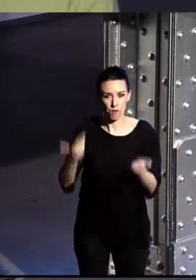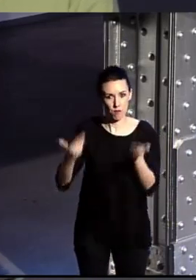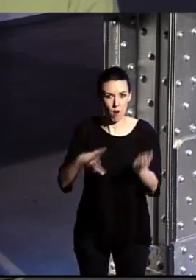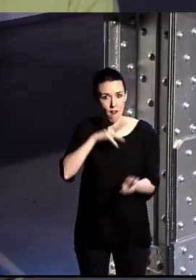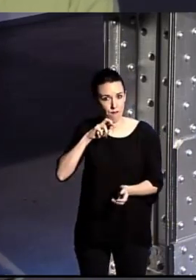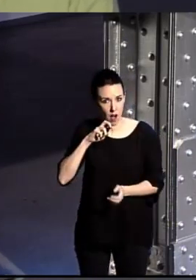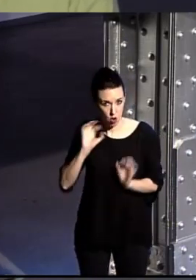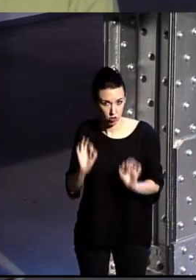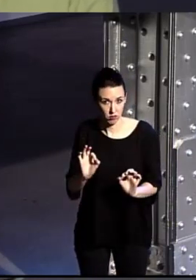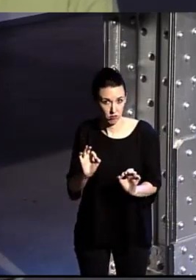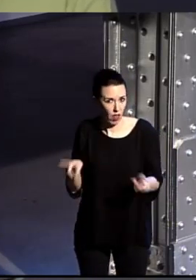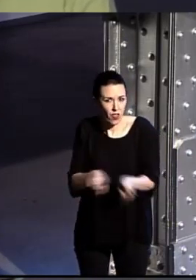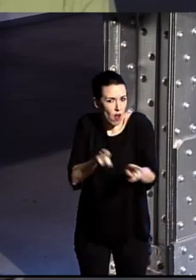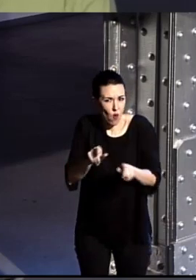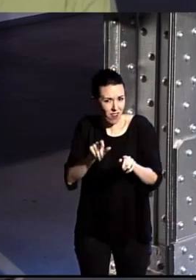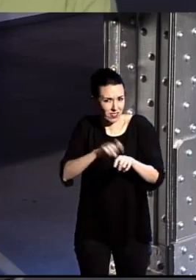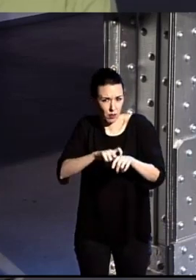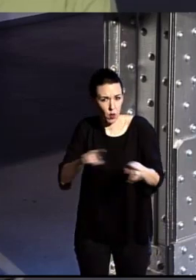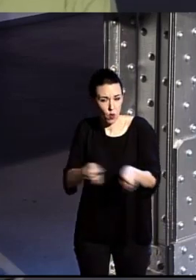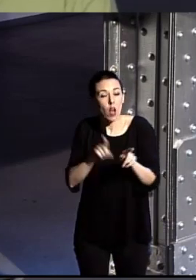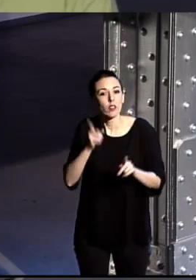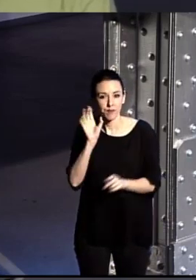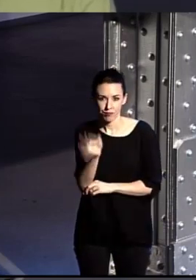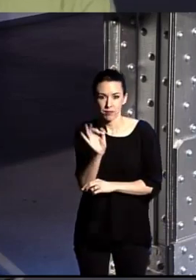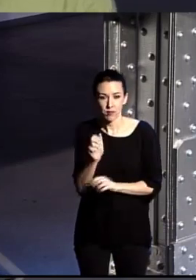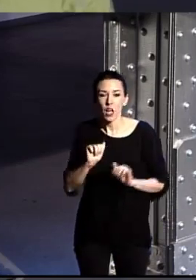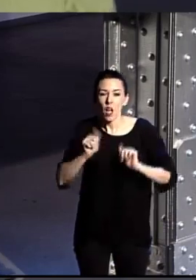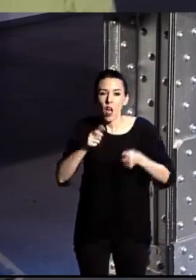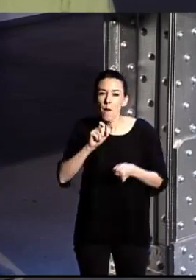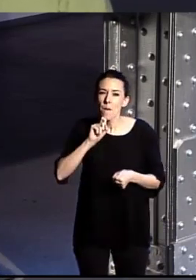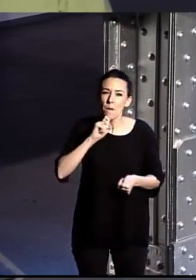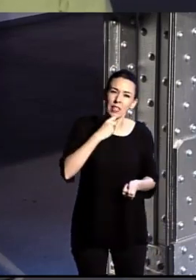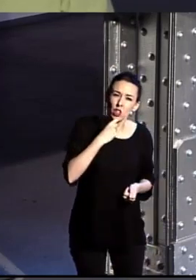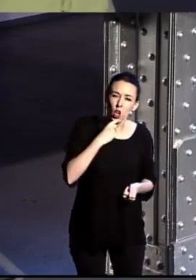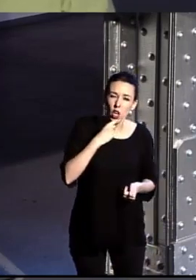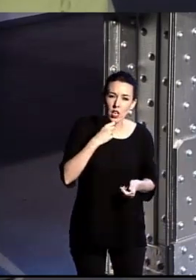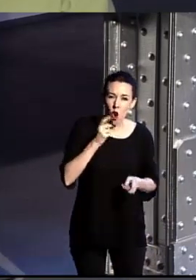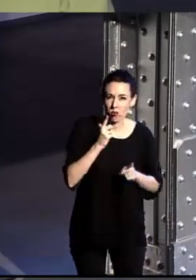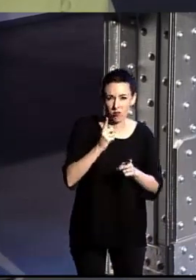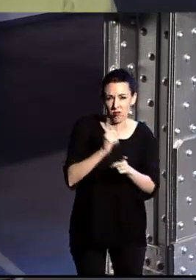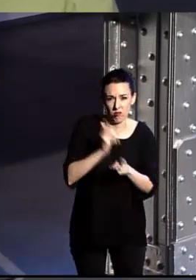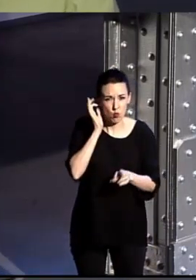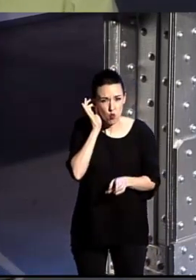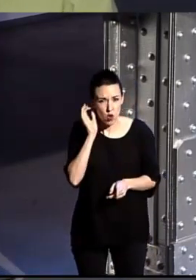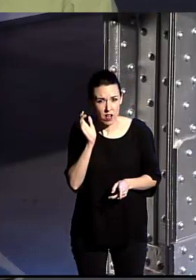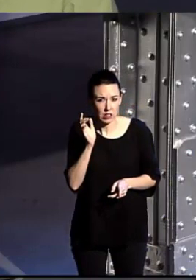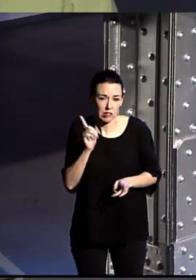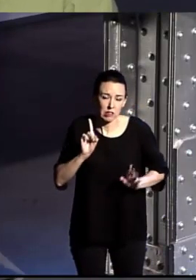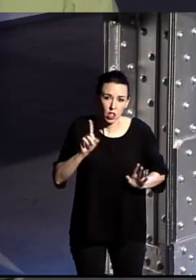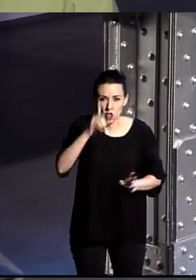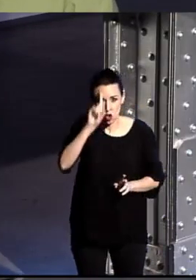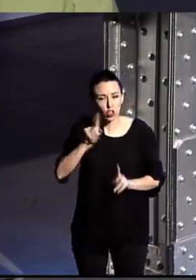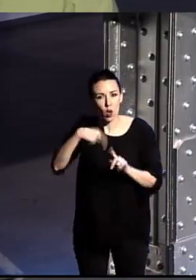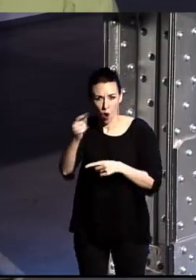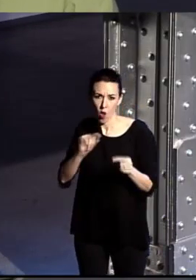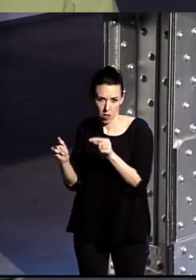¿no? Efectivamente, hay indicios de que Verne, no sé si misógino, eso ya mis compañeras de debate podrán entrar más en